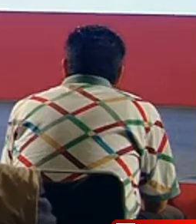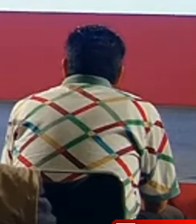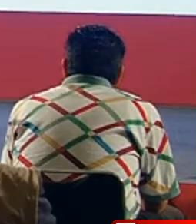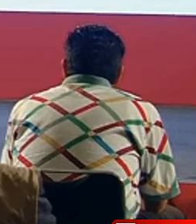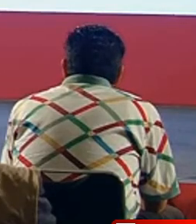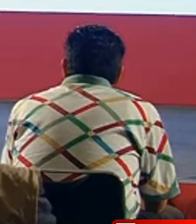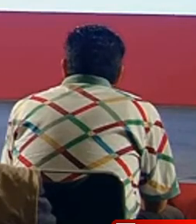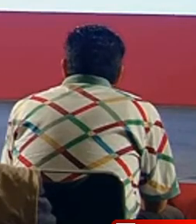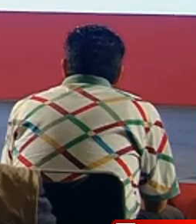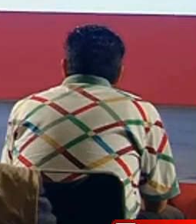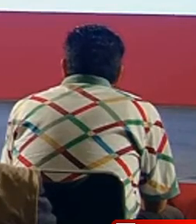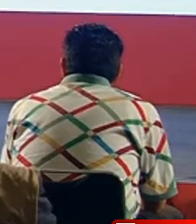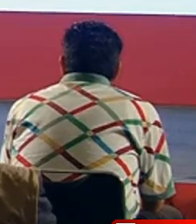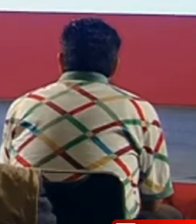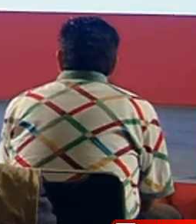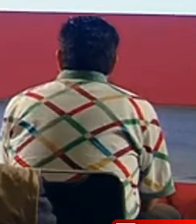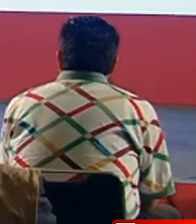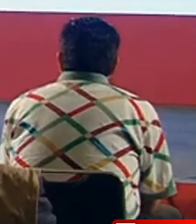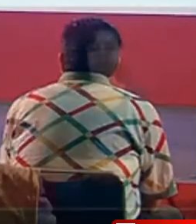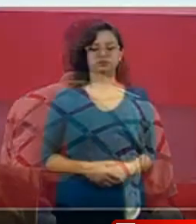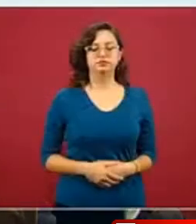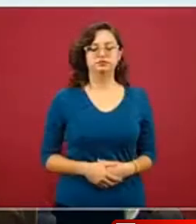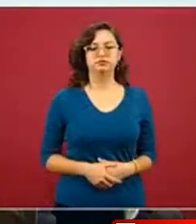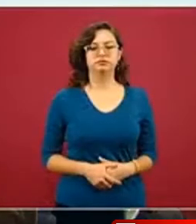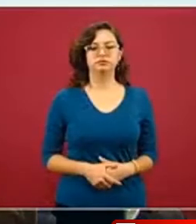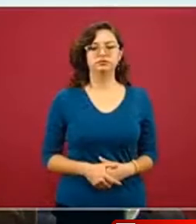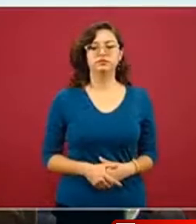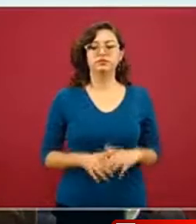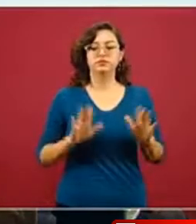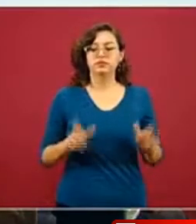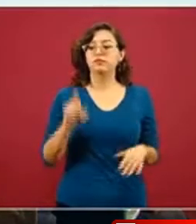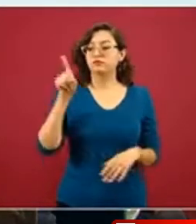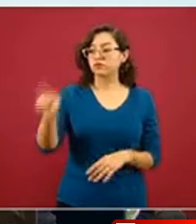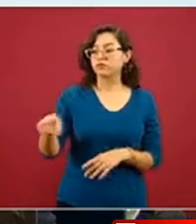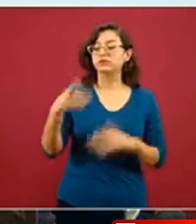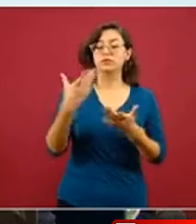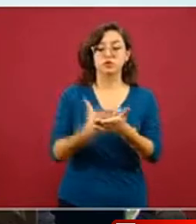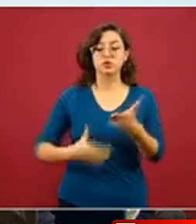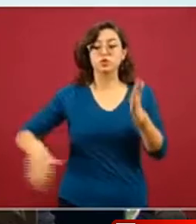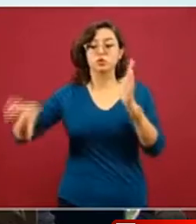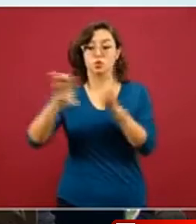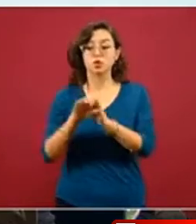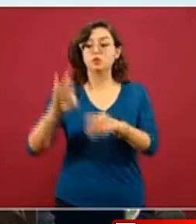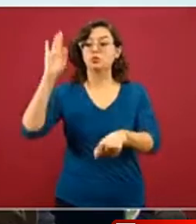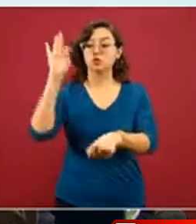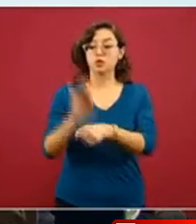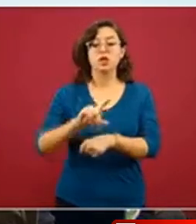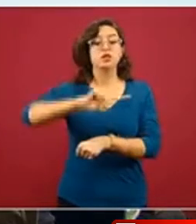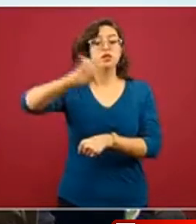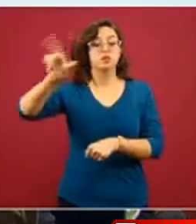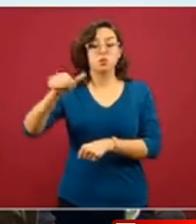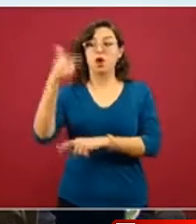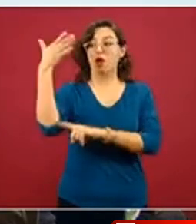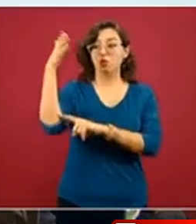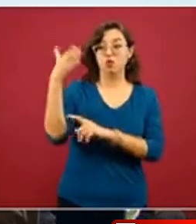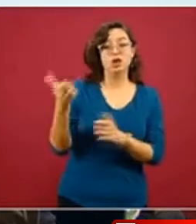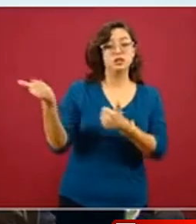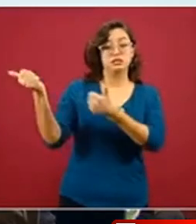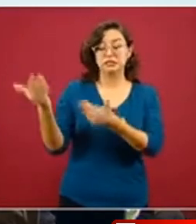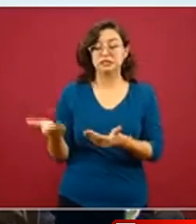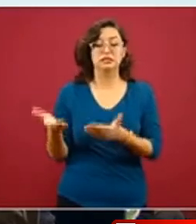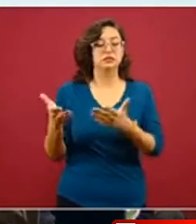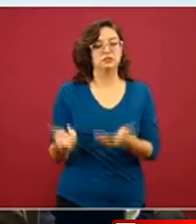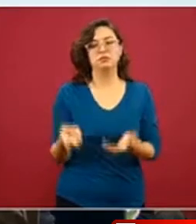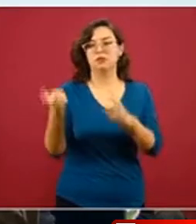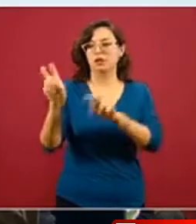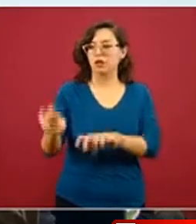dentro del propio hospital, a esperar una ambulancia que llegue y lo lleve a otro lugar seguro. Es muy interesante esta parte, pero lo que